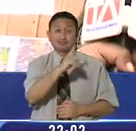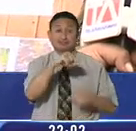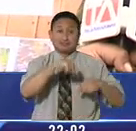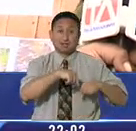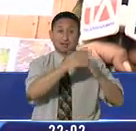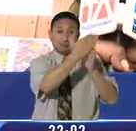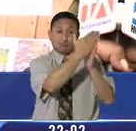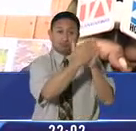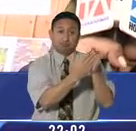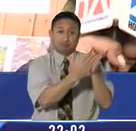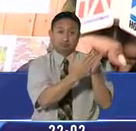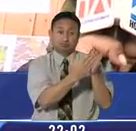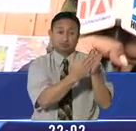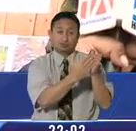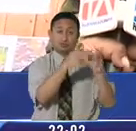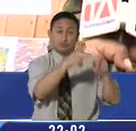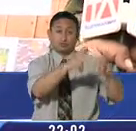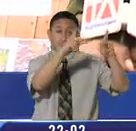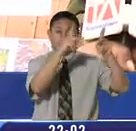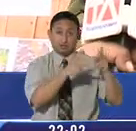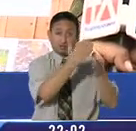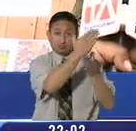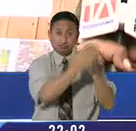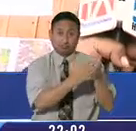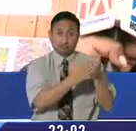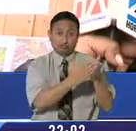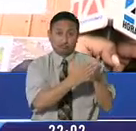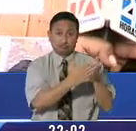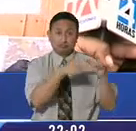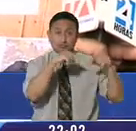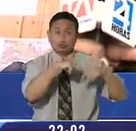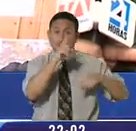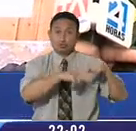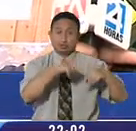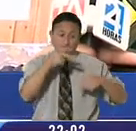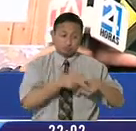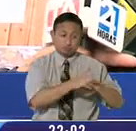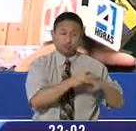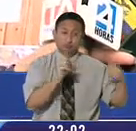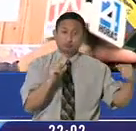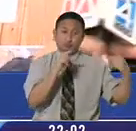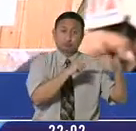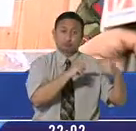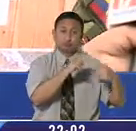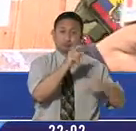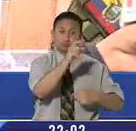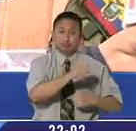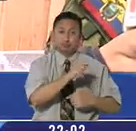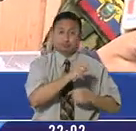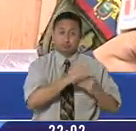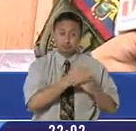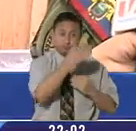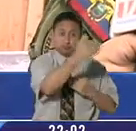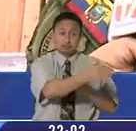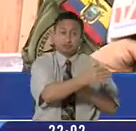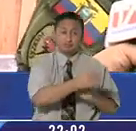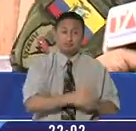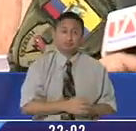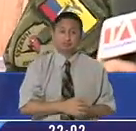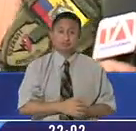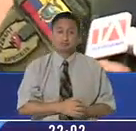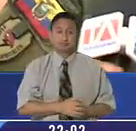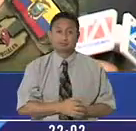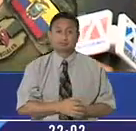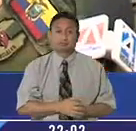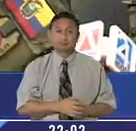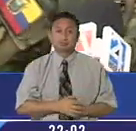cortado el puente que había, entonces esto no permite comunicarse con las poblaciones de Quindigua